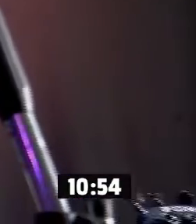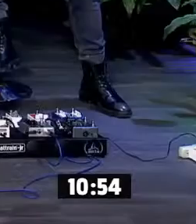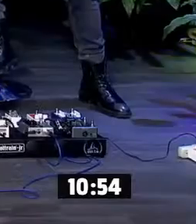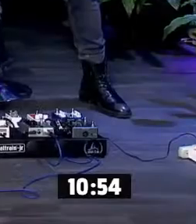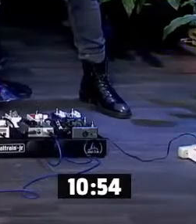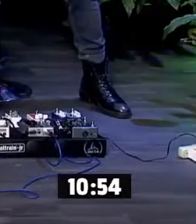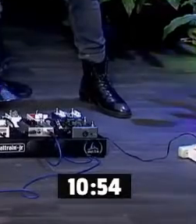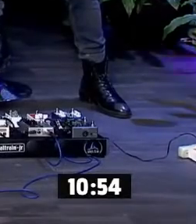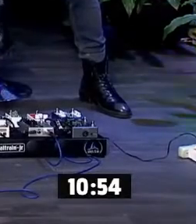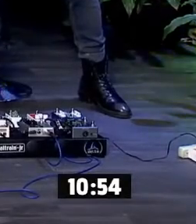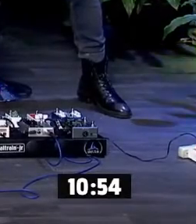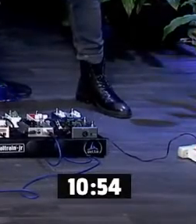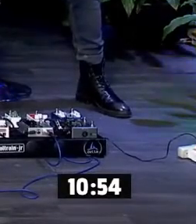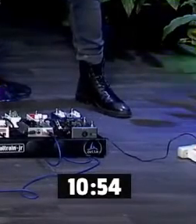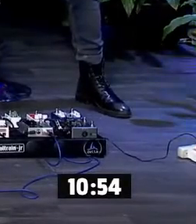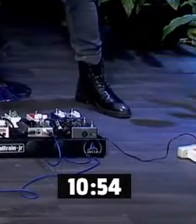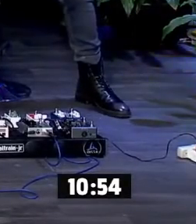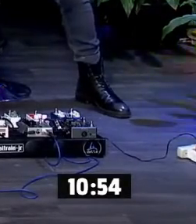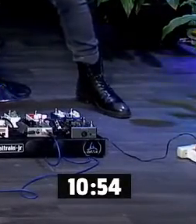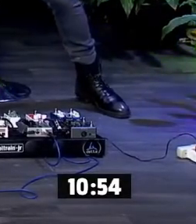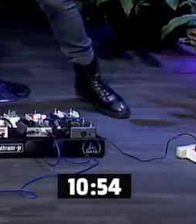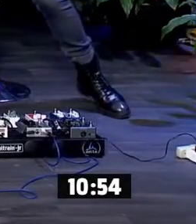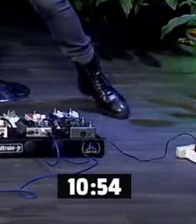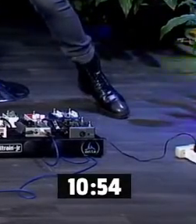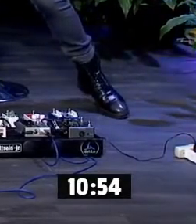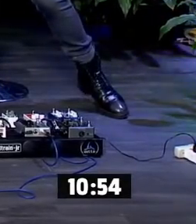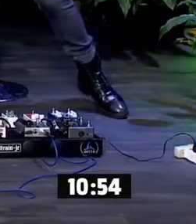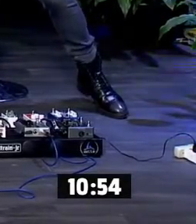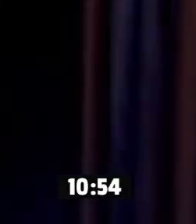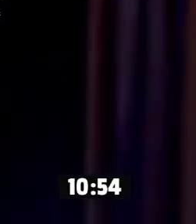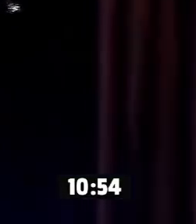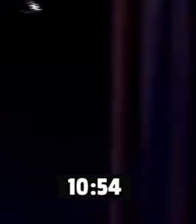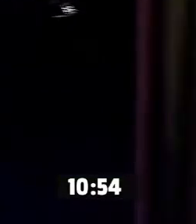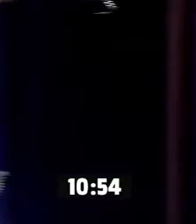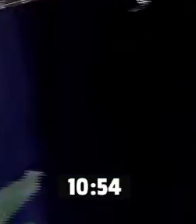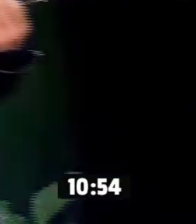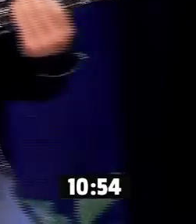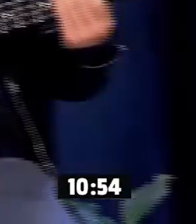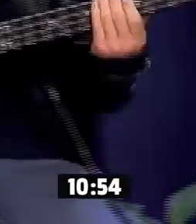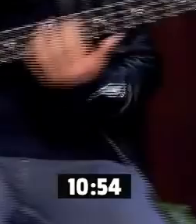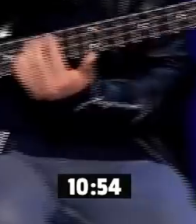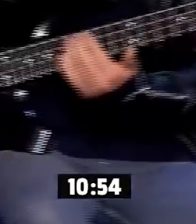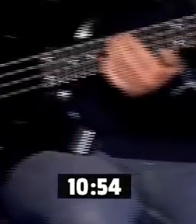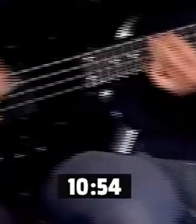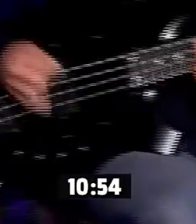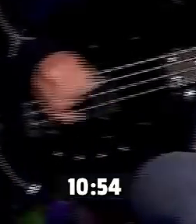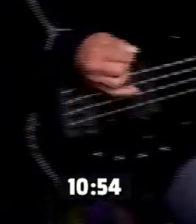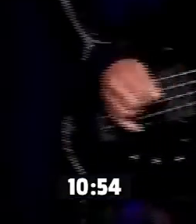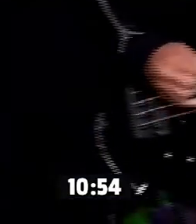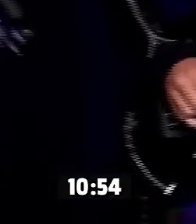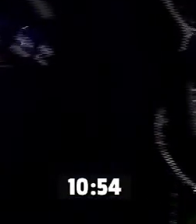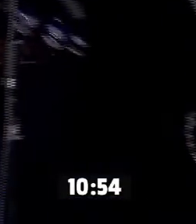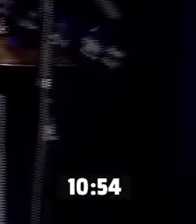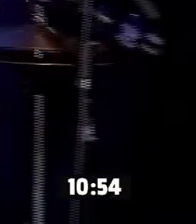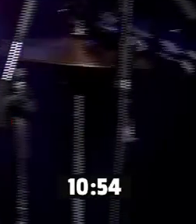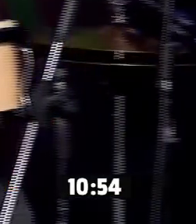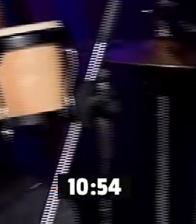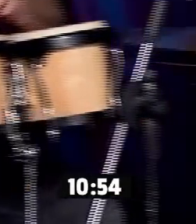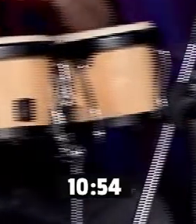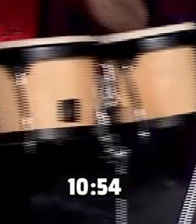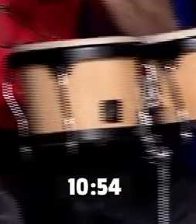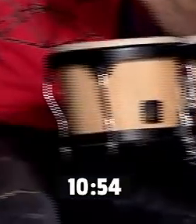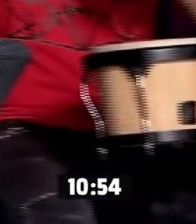Yo aquí estoy solo, tranquilo y en paz.